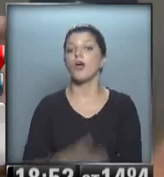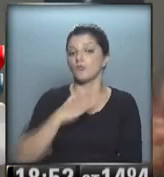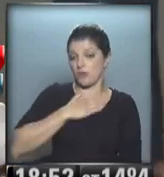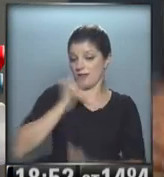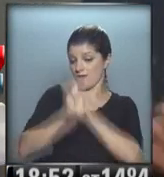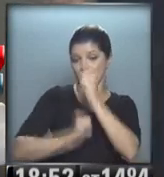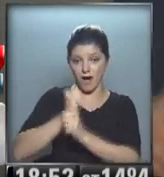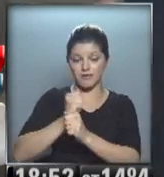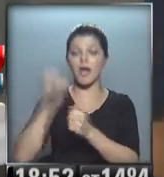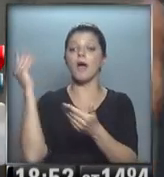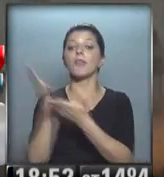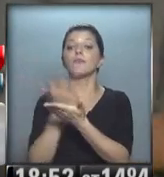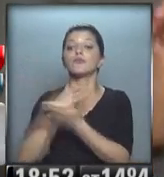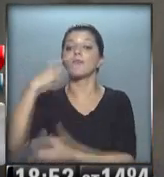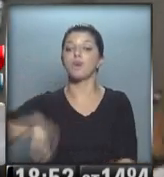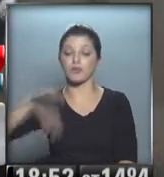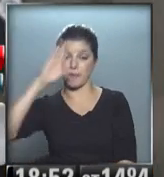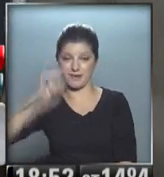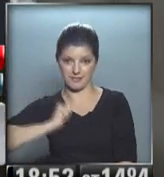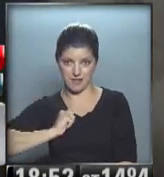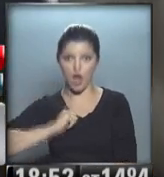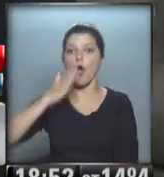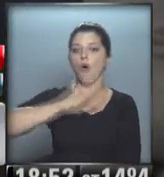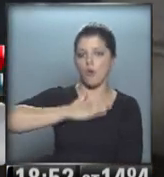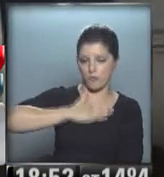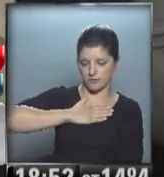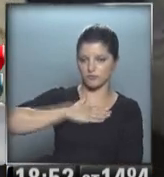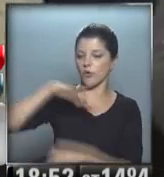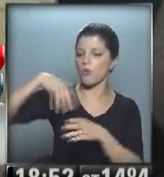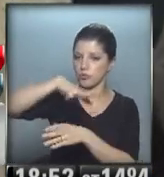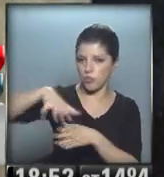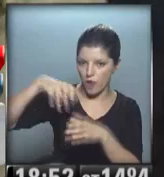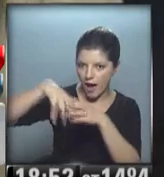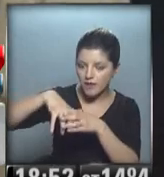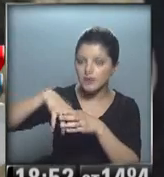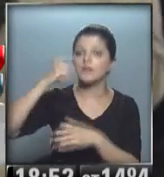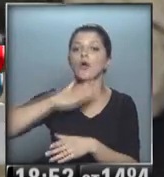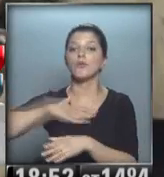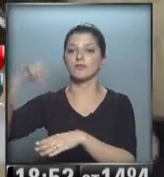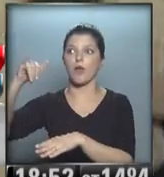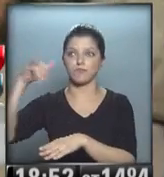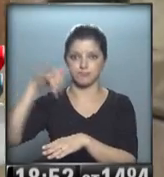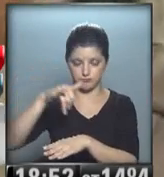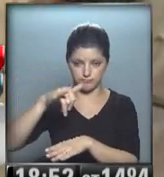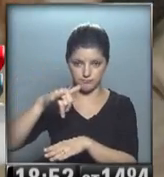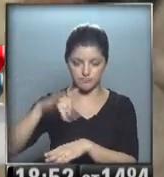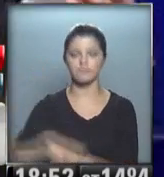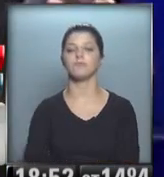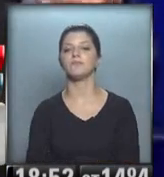fábricas militares, con nuestros astilleros, con la fábrica argentina de aviones,